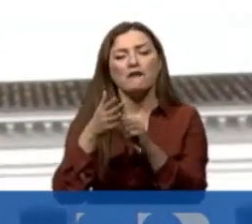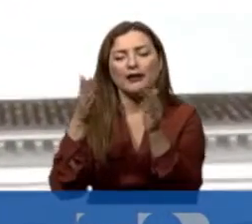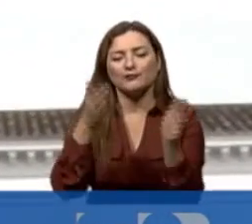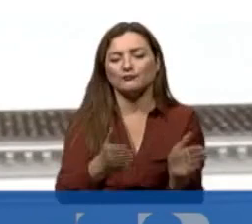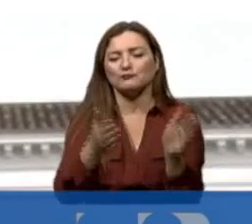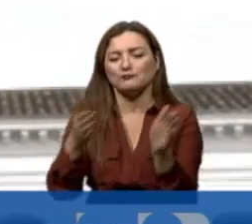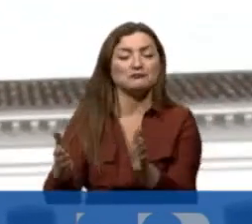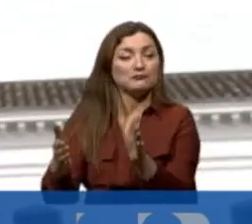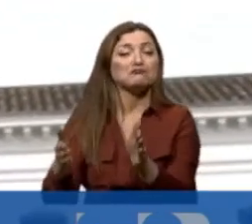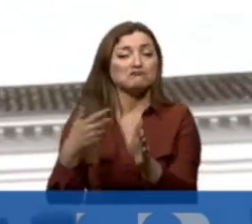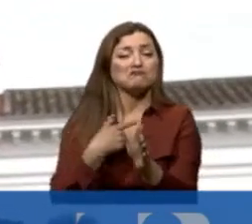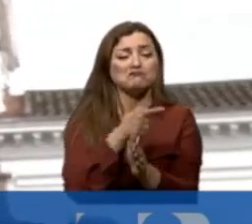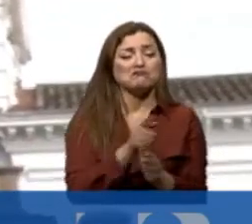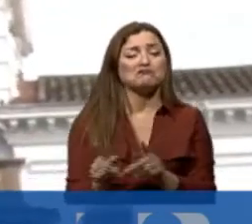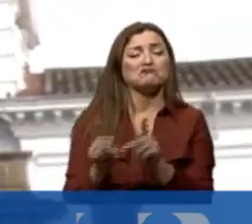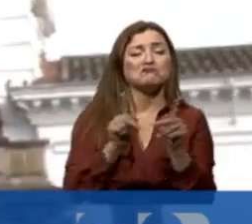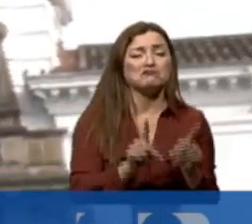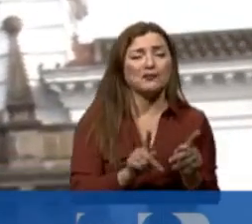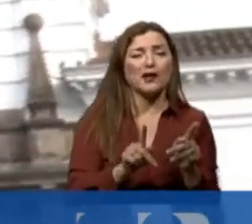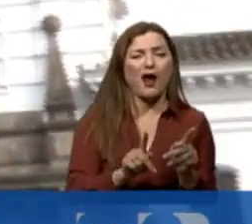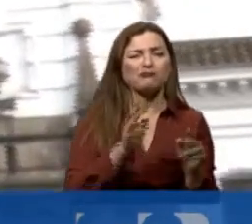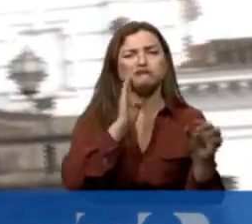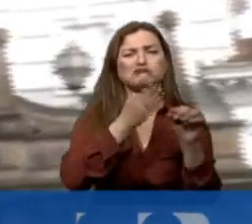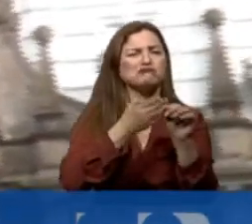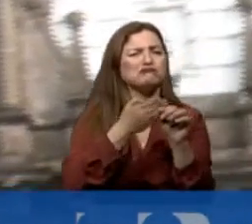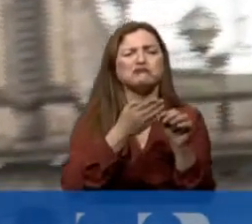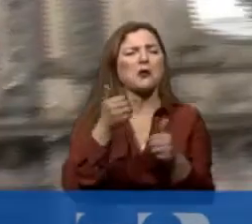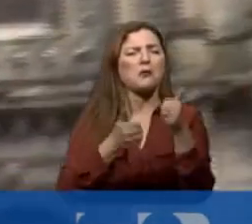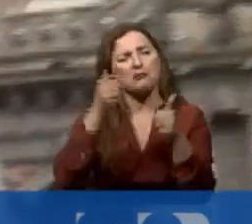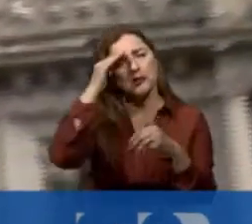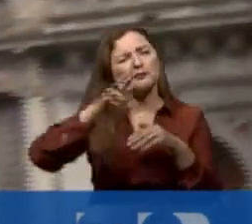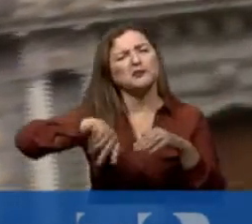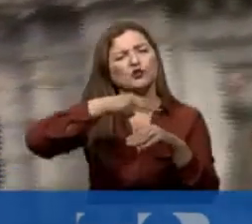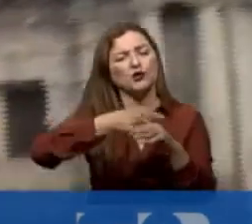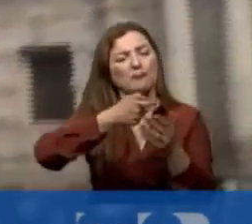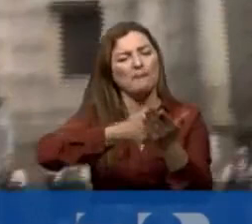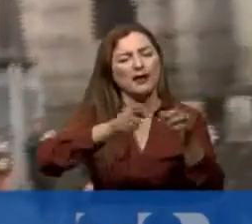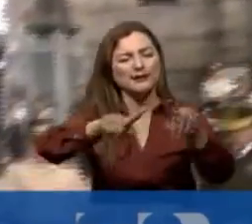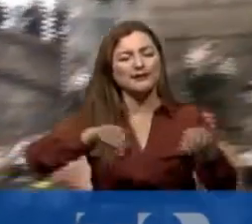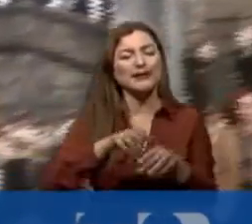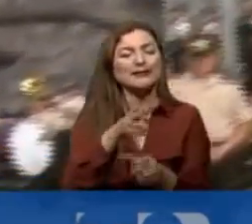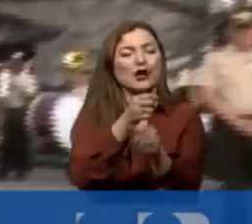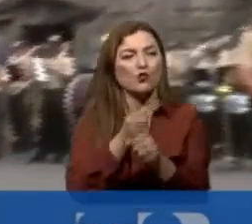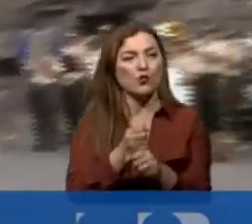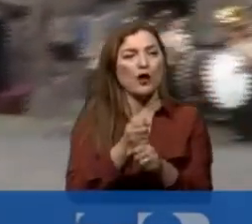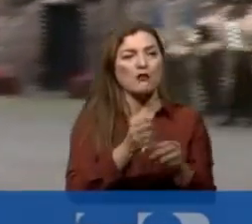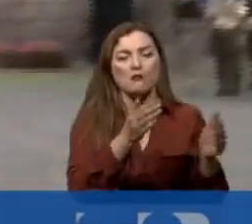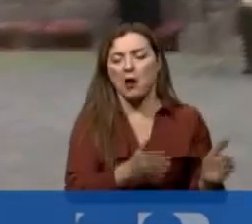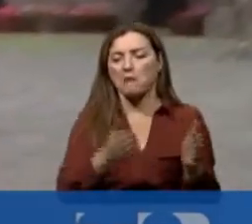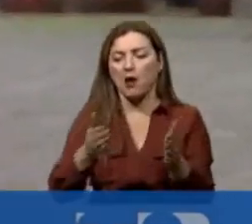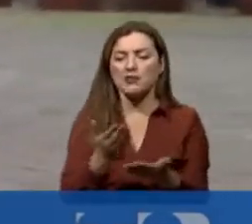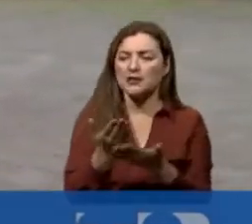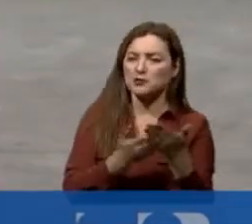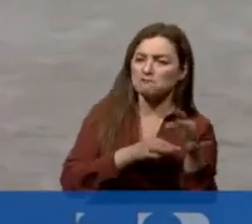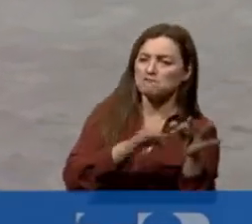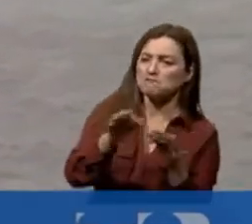la segunda activación de este plan emprendido por la Policía Nacional de plazas seguras, que abarcará todo lo que son